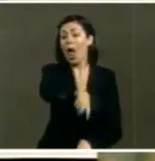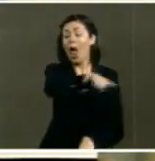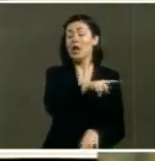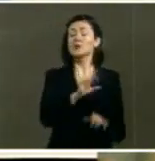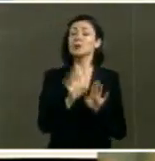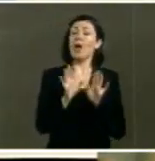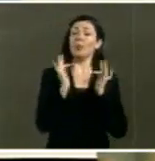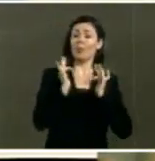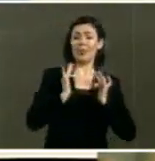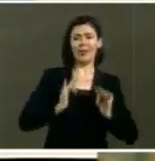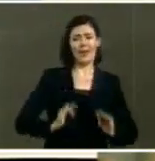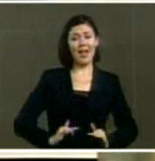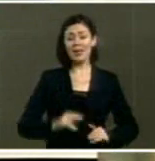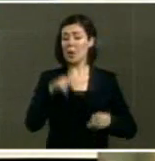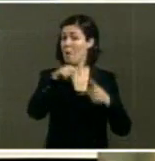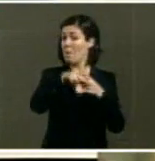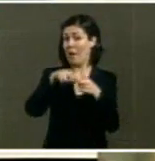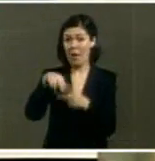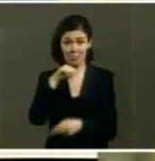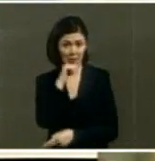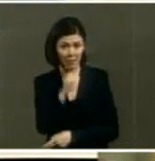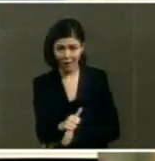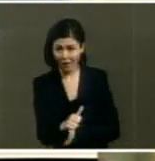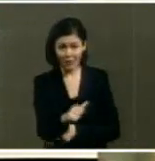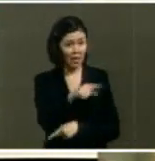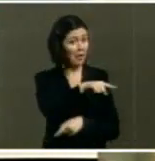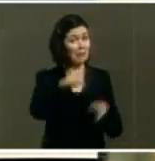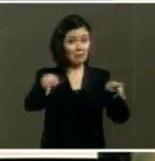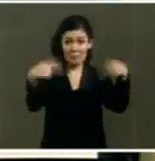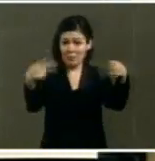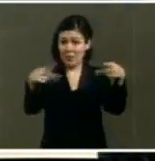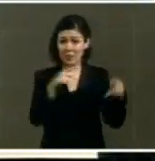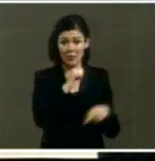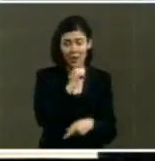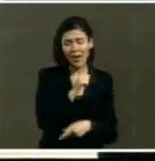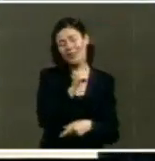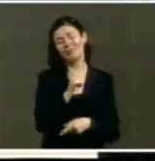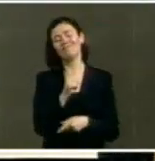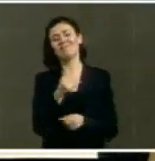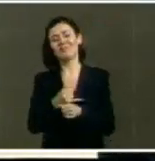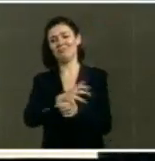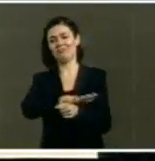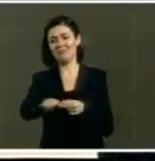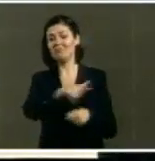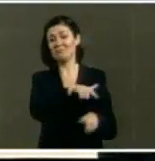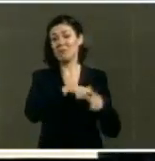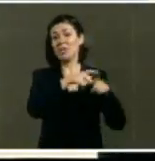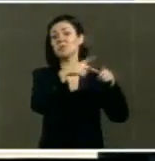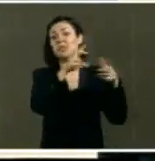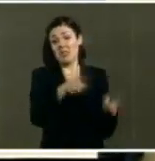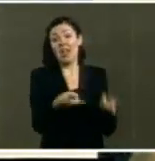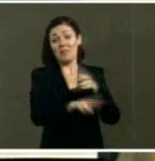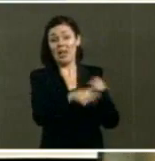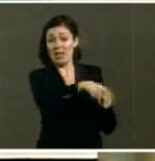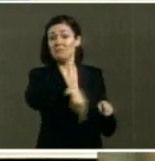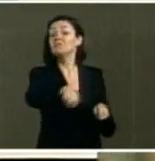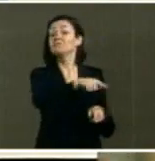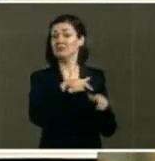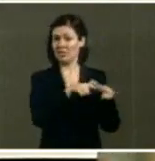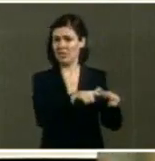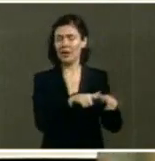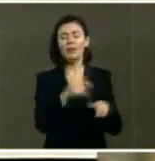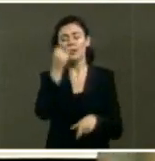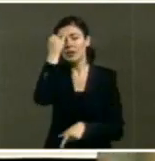de expandir su ámbito de influencia hasta dominar las estructuras de poder. Al contrario, de no haber hecho